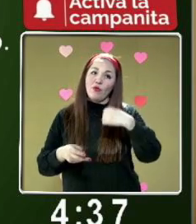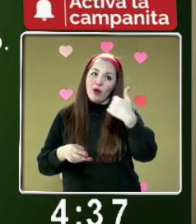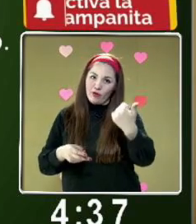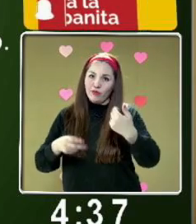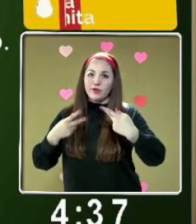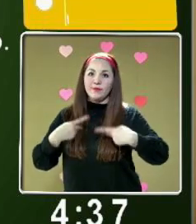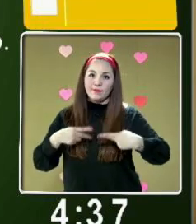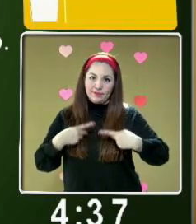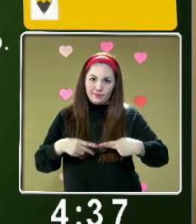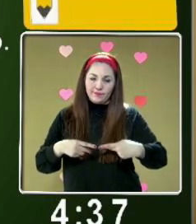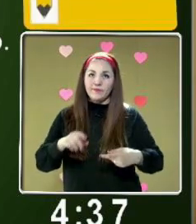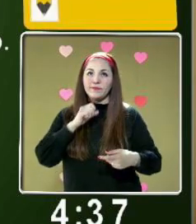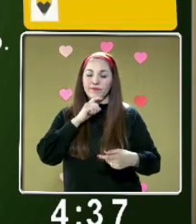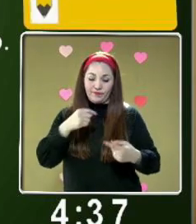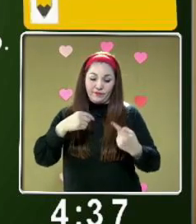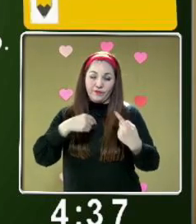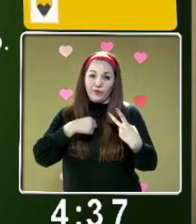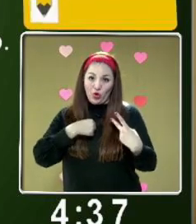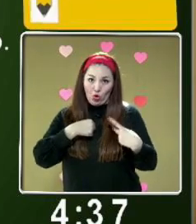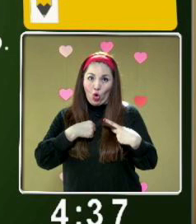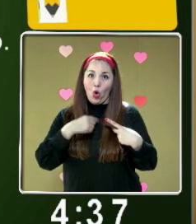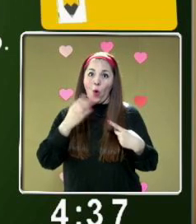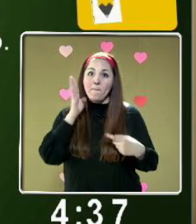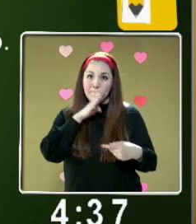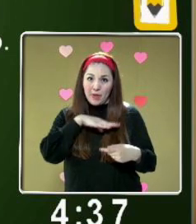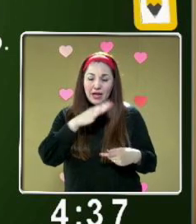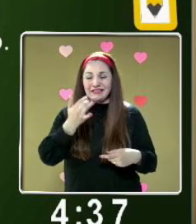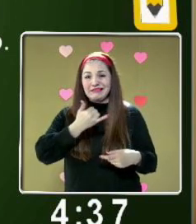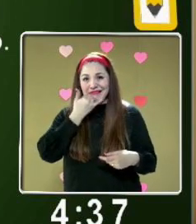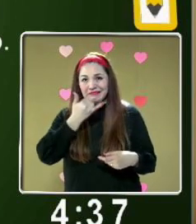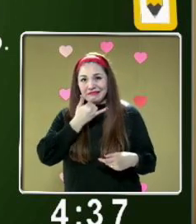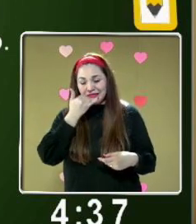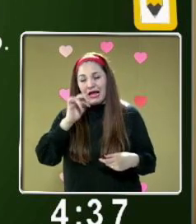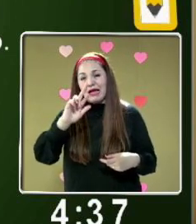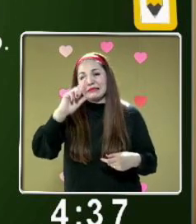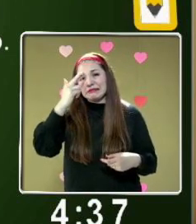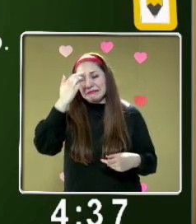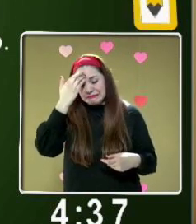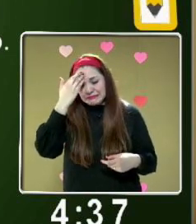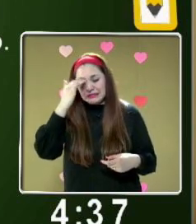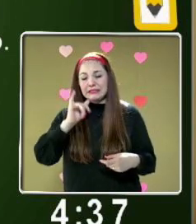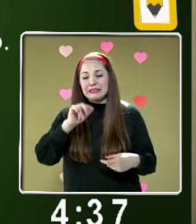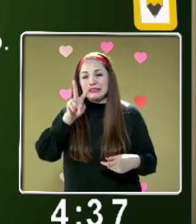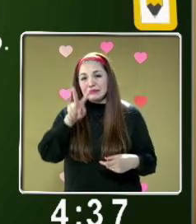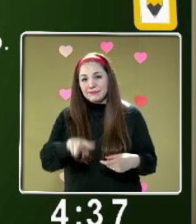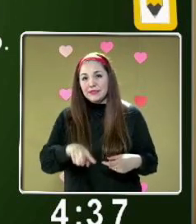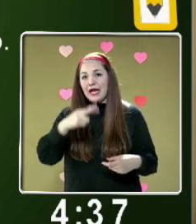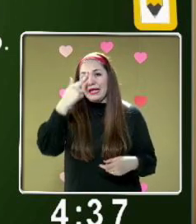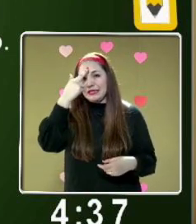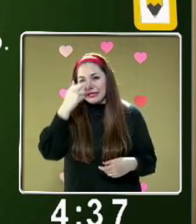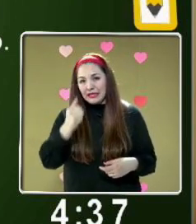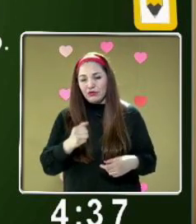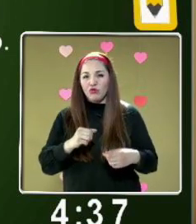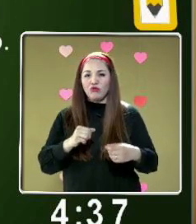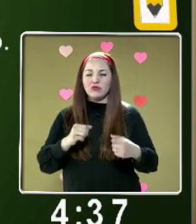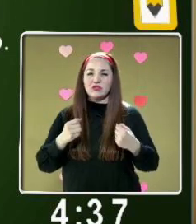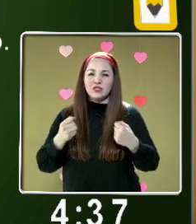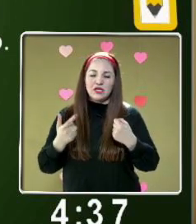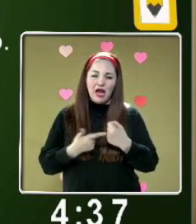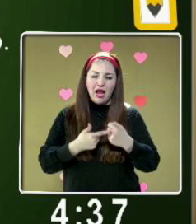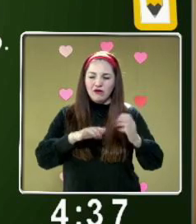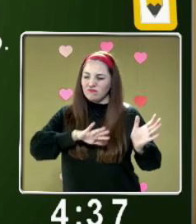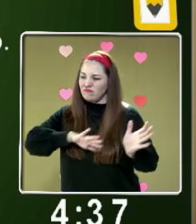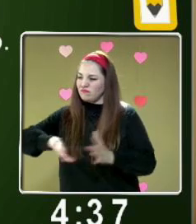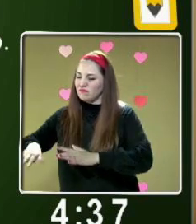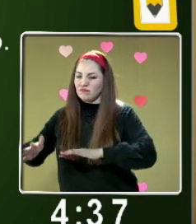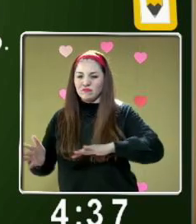tus equivocaciones en caso de que las hayas tenido, si te alteraste y dijiste algo, o moviste algo del lugar, o escondiste